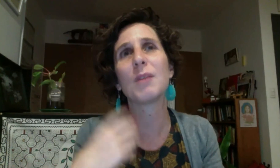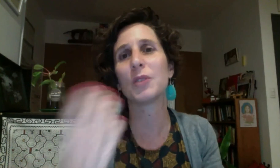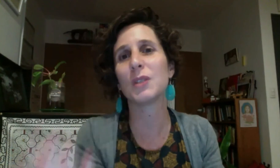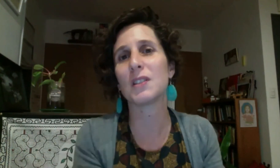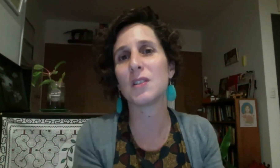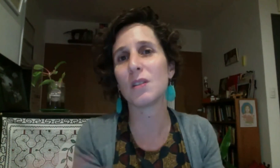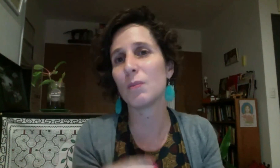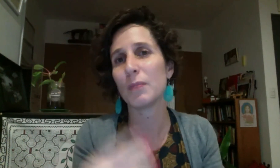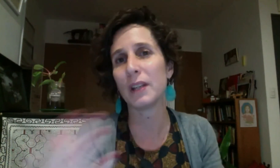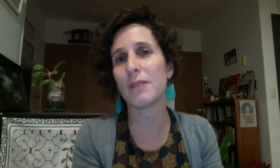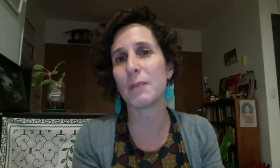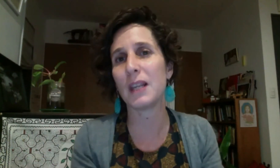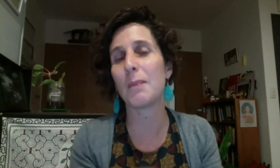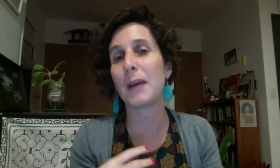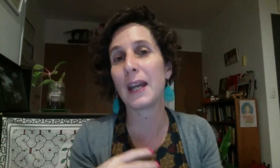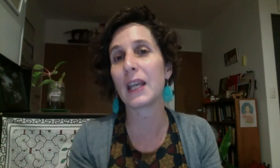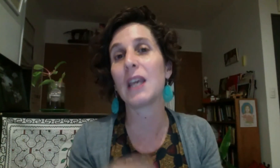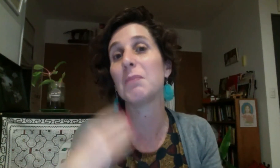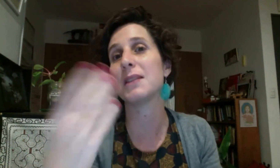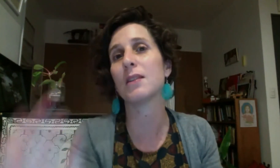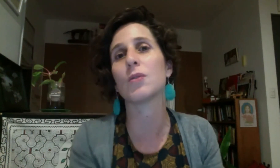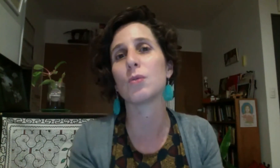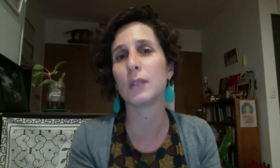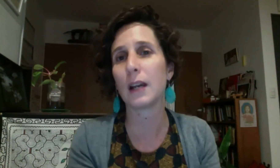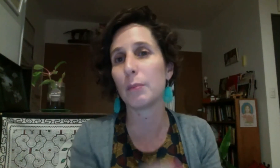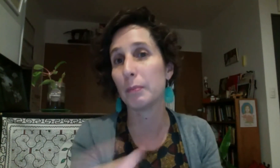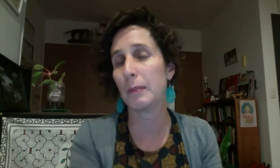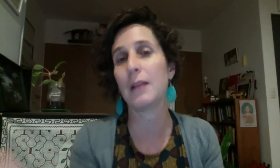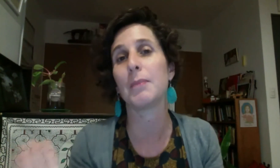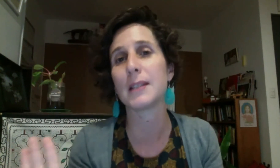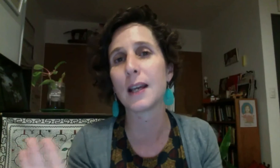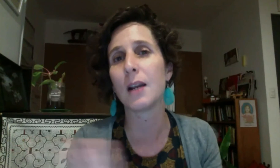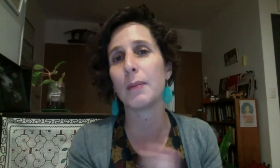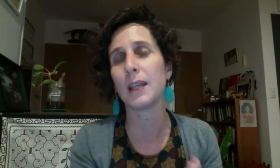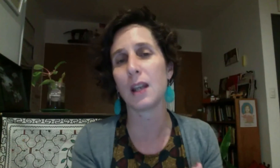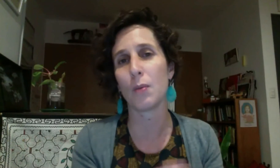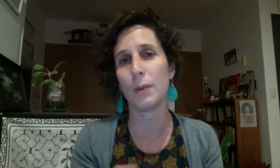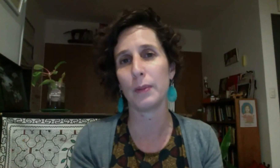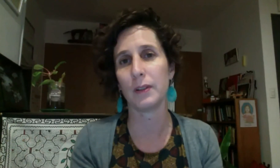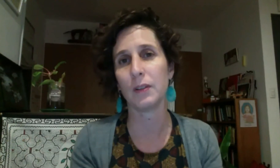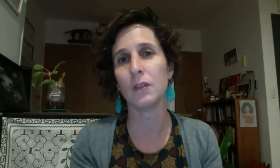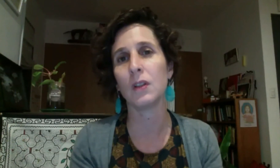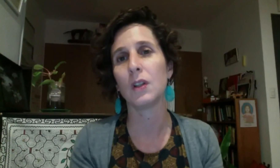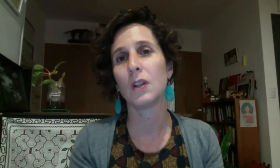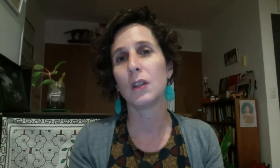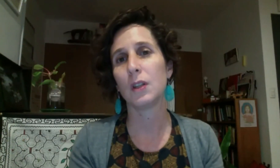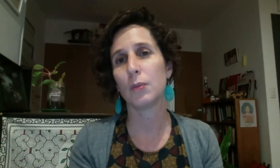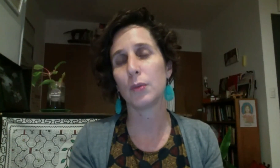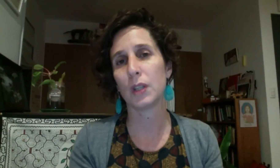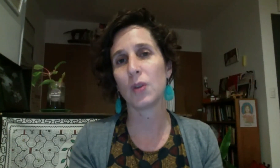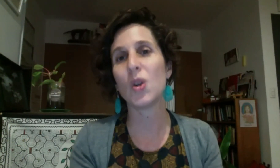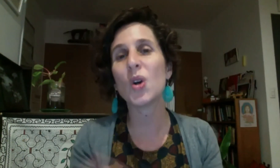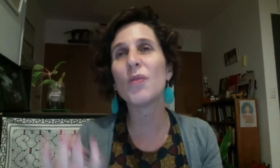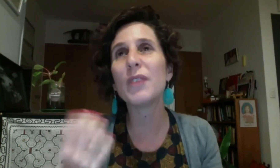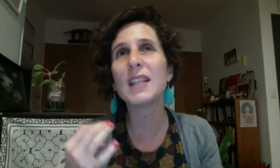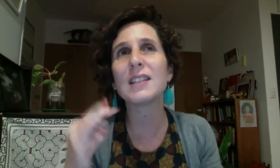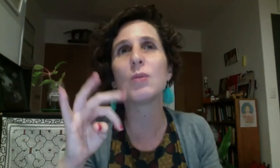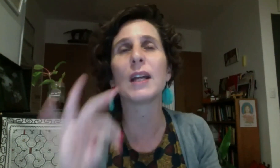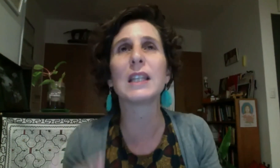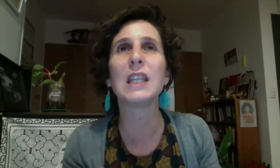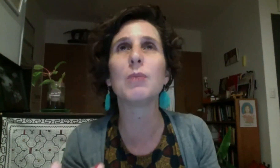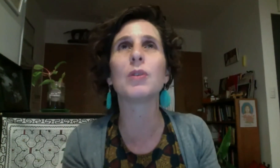una motivación en un padre de familia para que empiece a consultar, para empezar la página web, ¿no? De un museo. No con